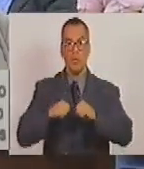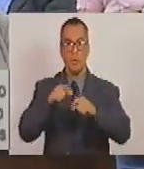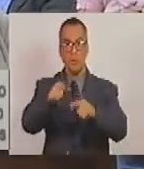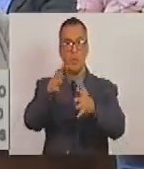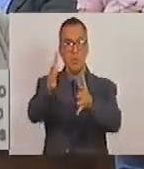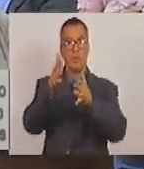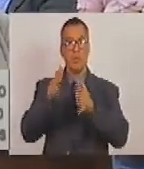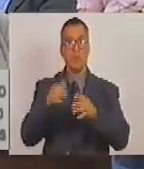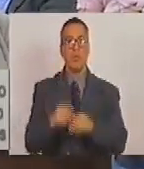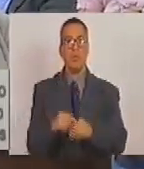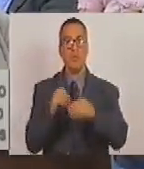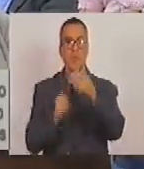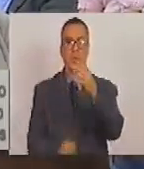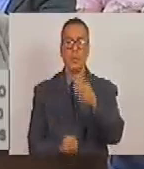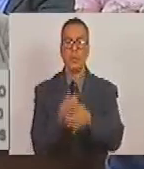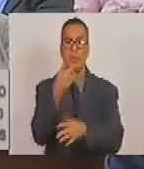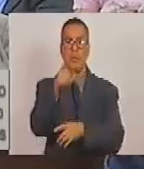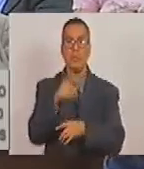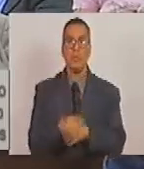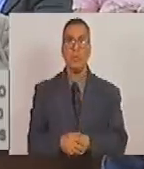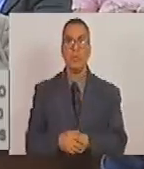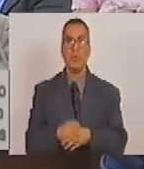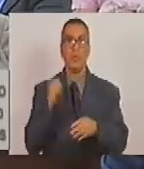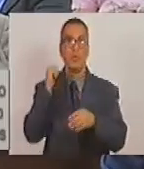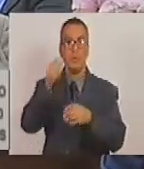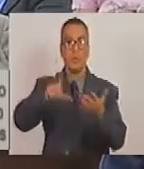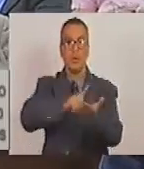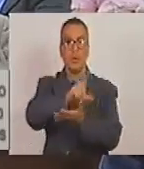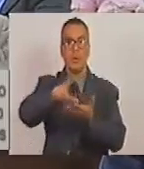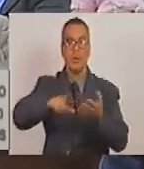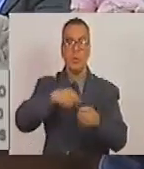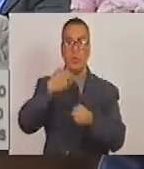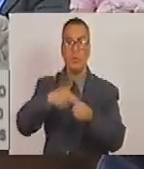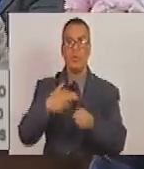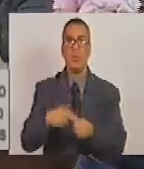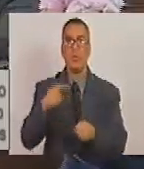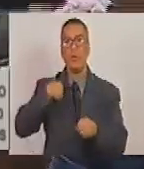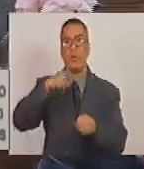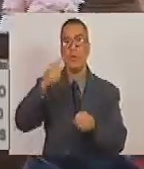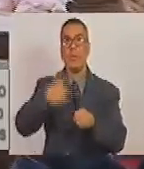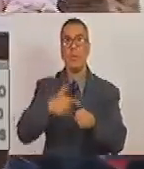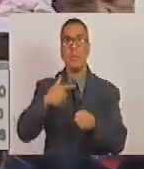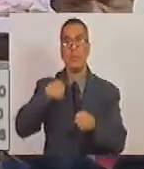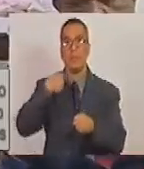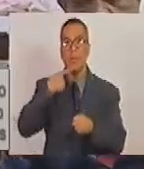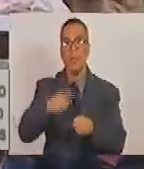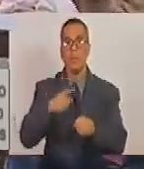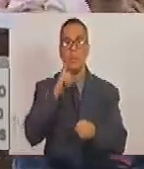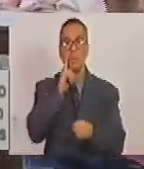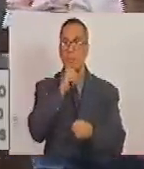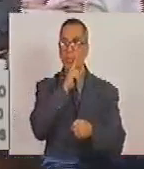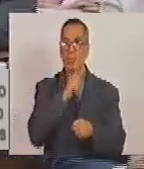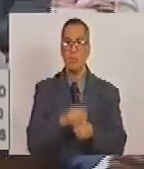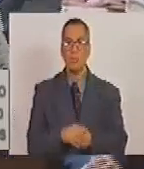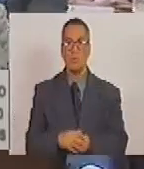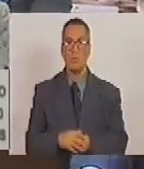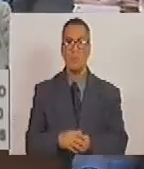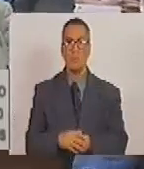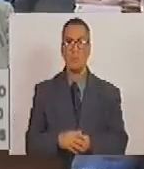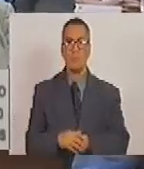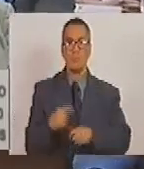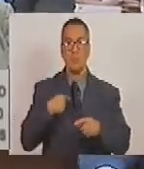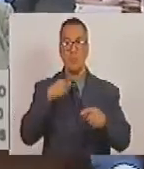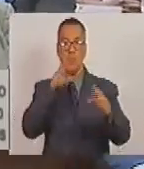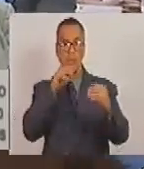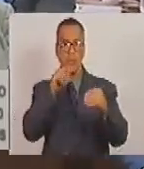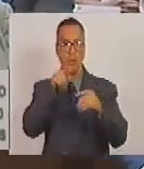gloria quedó fundada en el inmortal lago de Maracaibo, que debería tener este nombre, por cierto. Pero